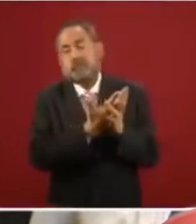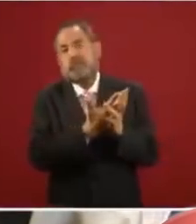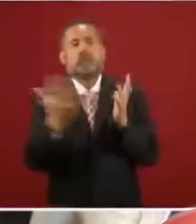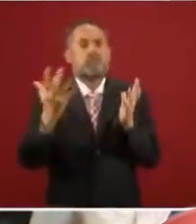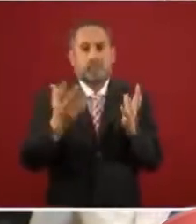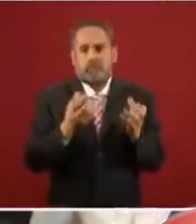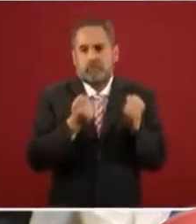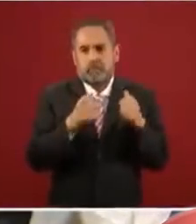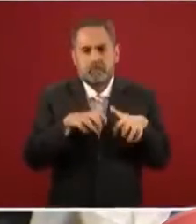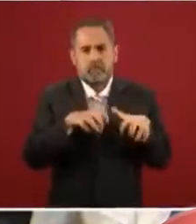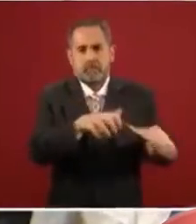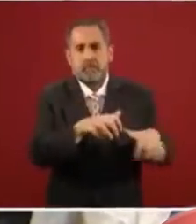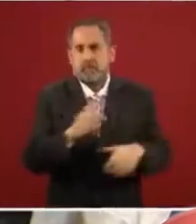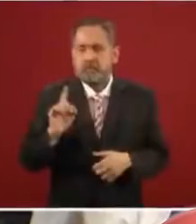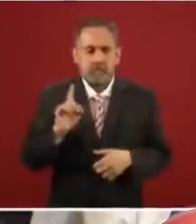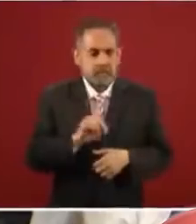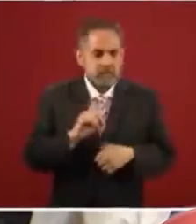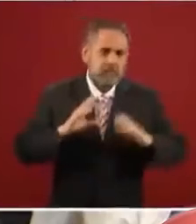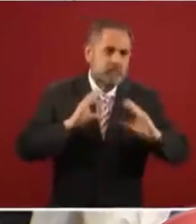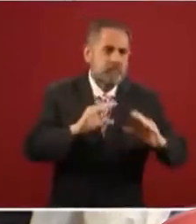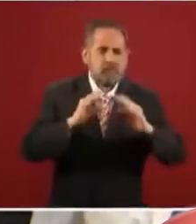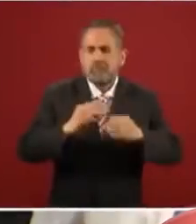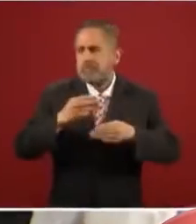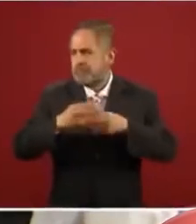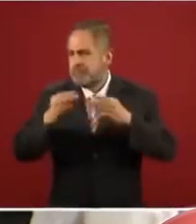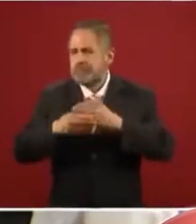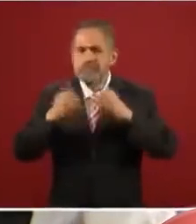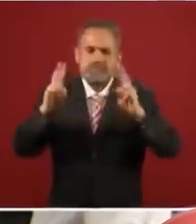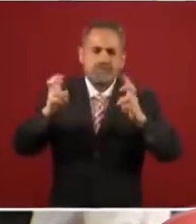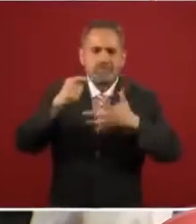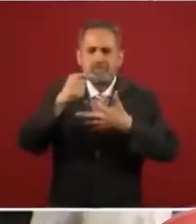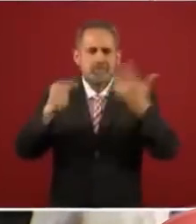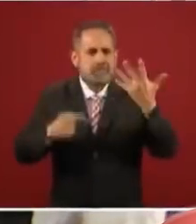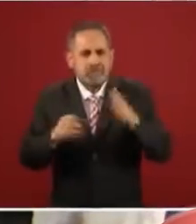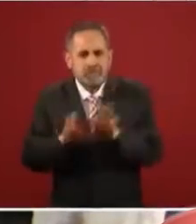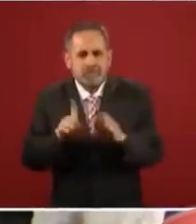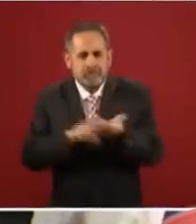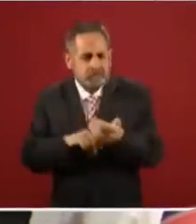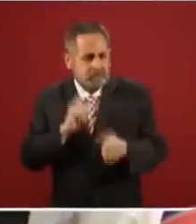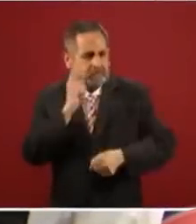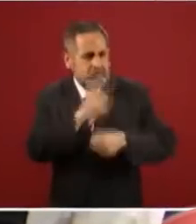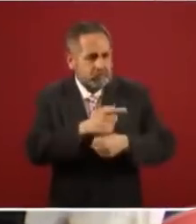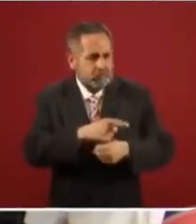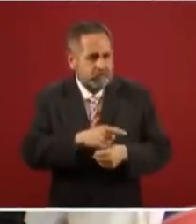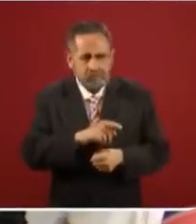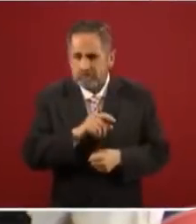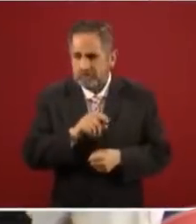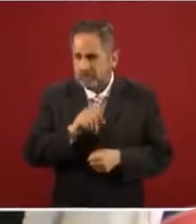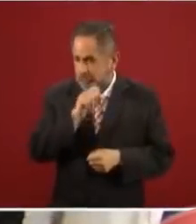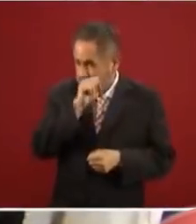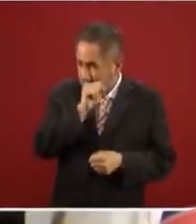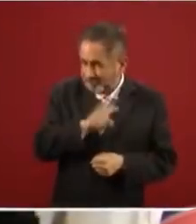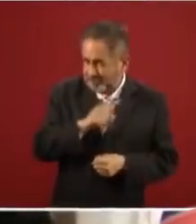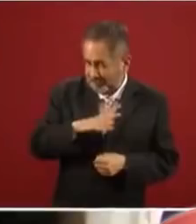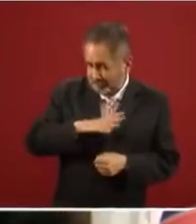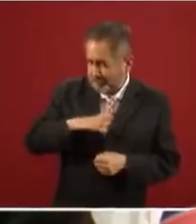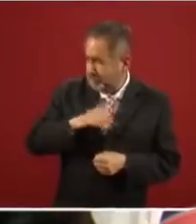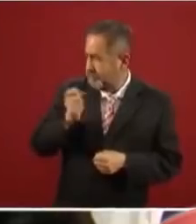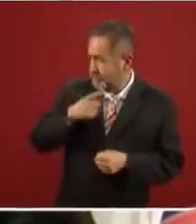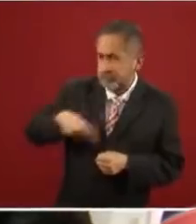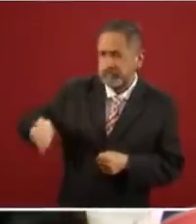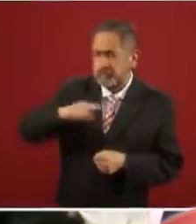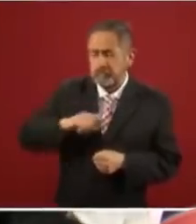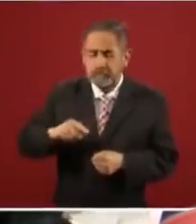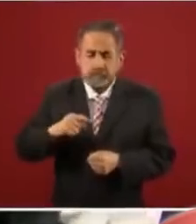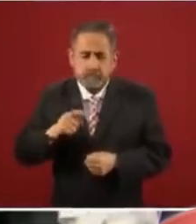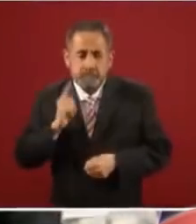niños, enseñarles materias de diferente índole, pero preguntarles si hay la cantidad necesaria de este tipo de personal